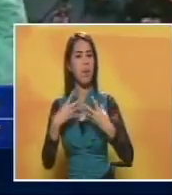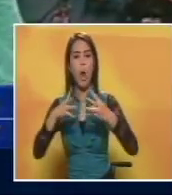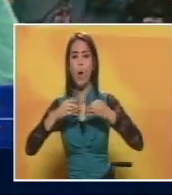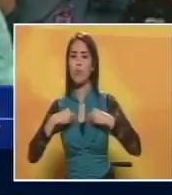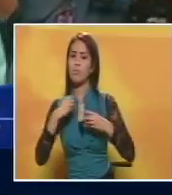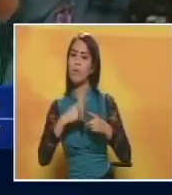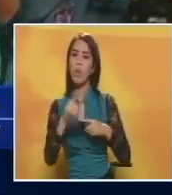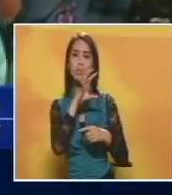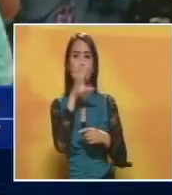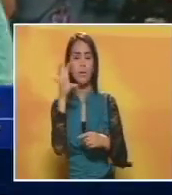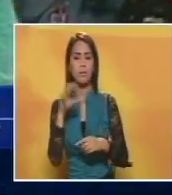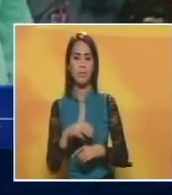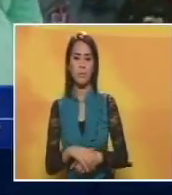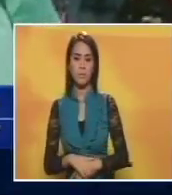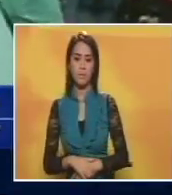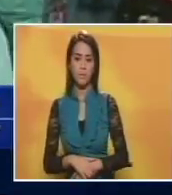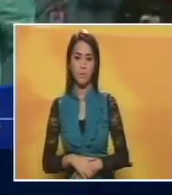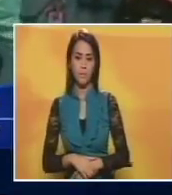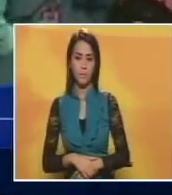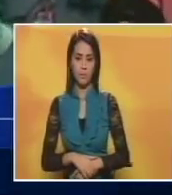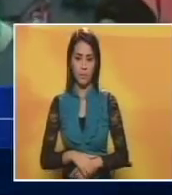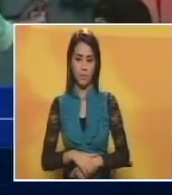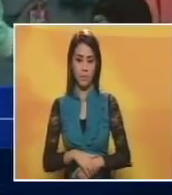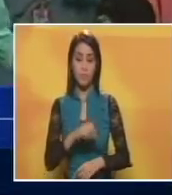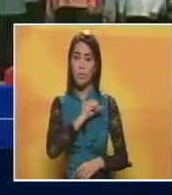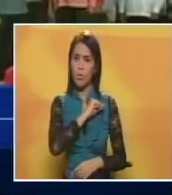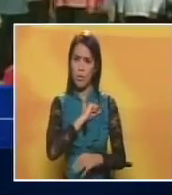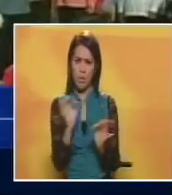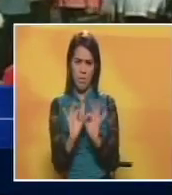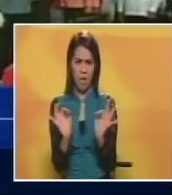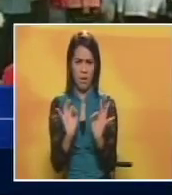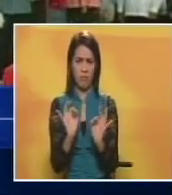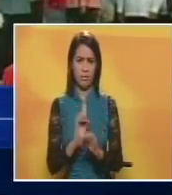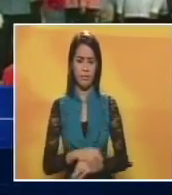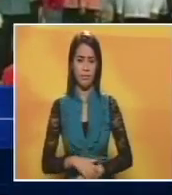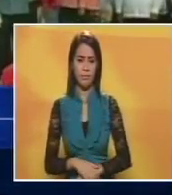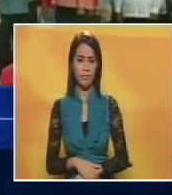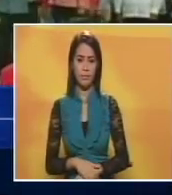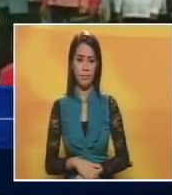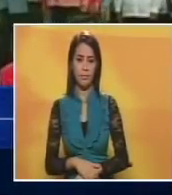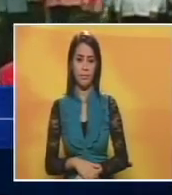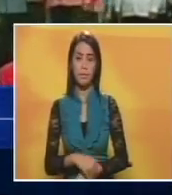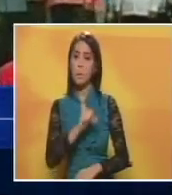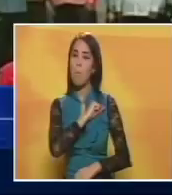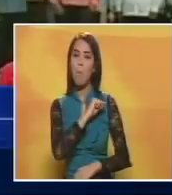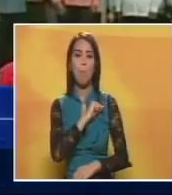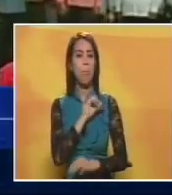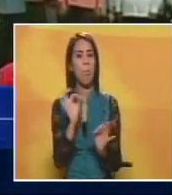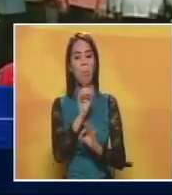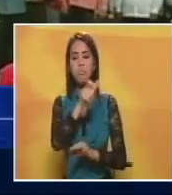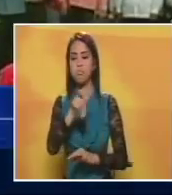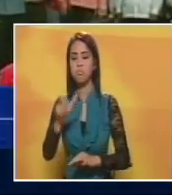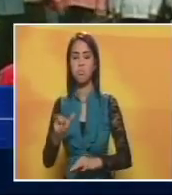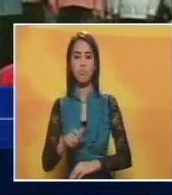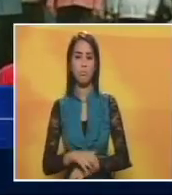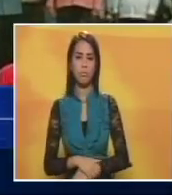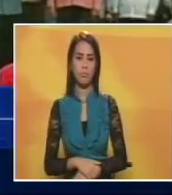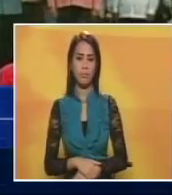desconocimiento de otros países. No le tengo miedo a nada. No le tengo miedo a nadie.